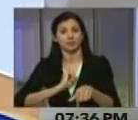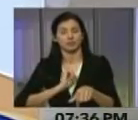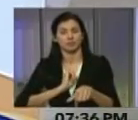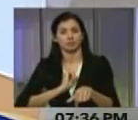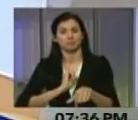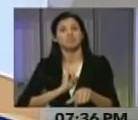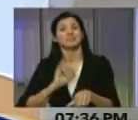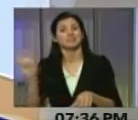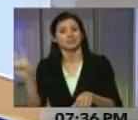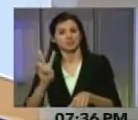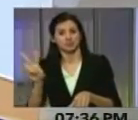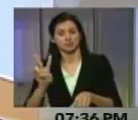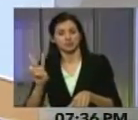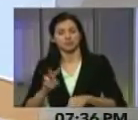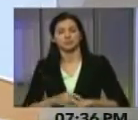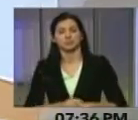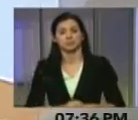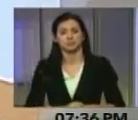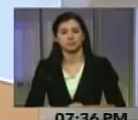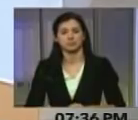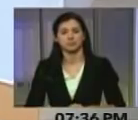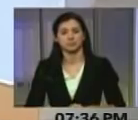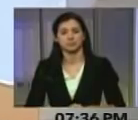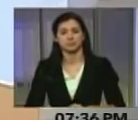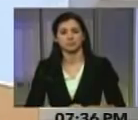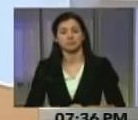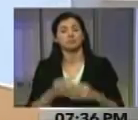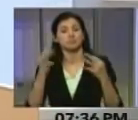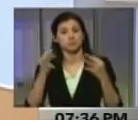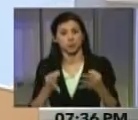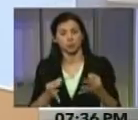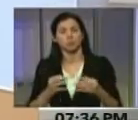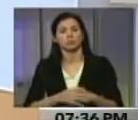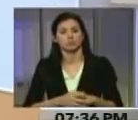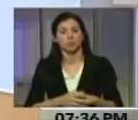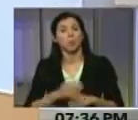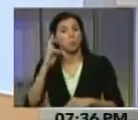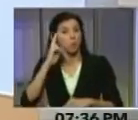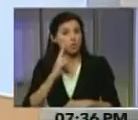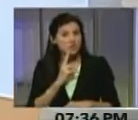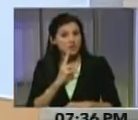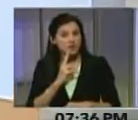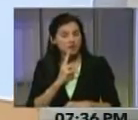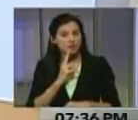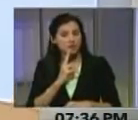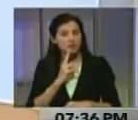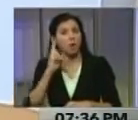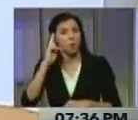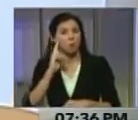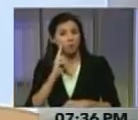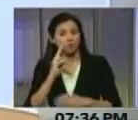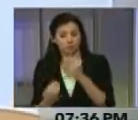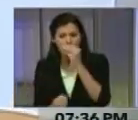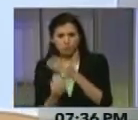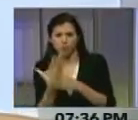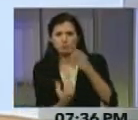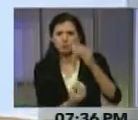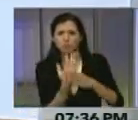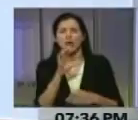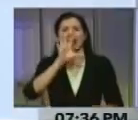la venezolanidad. Sin lugar a dudas, fue Bolívar que, fundando